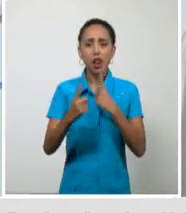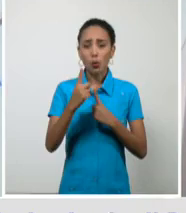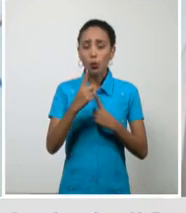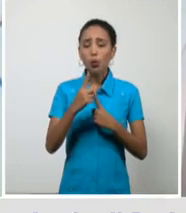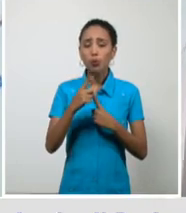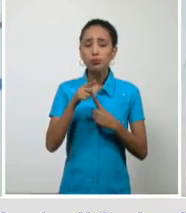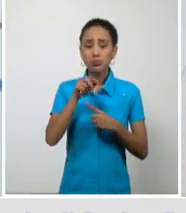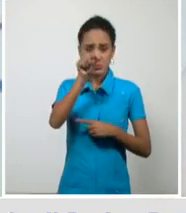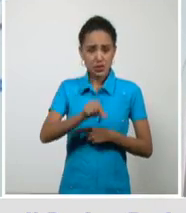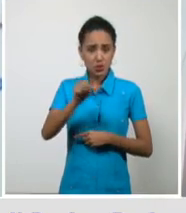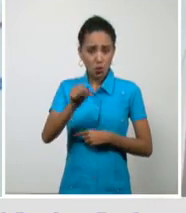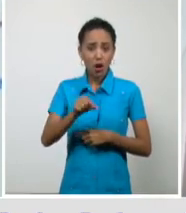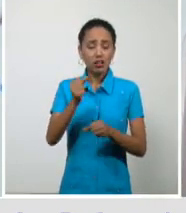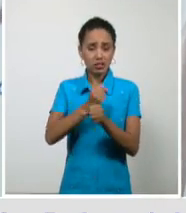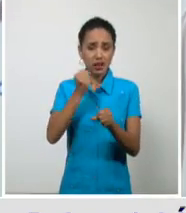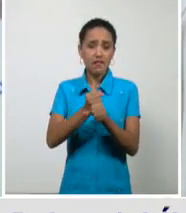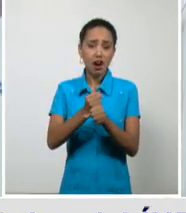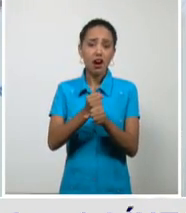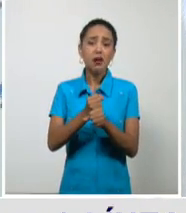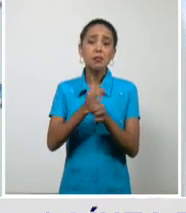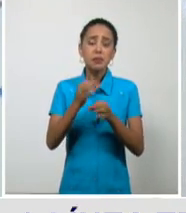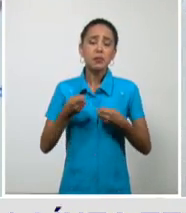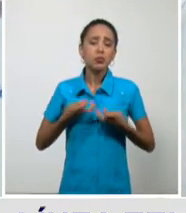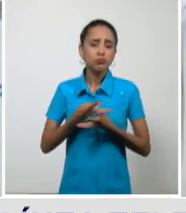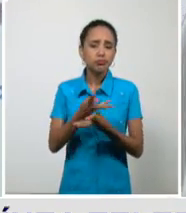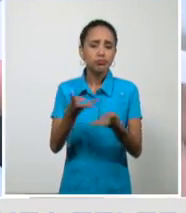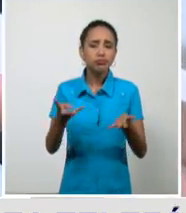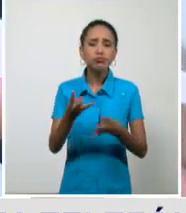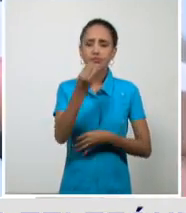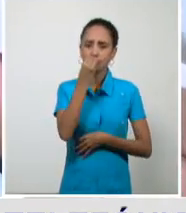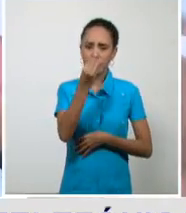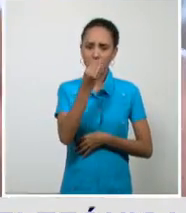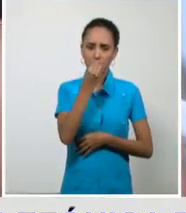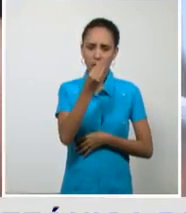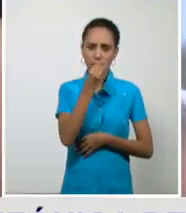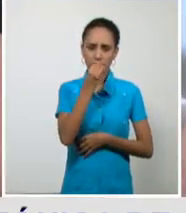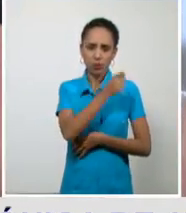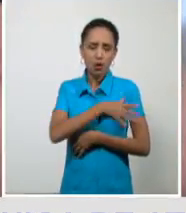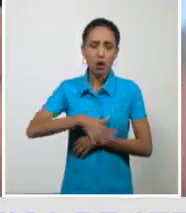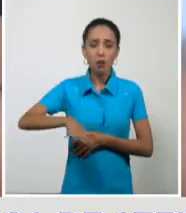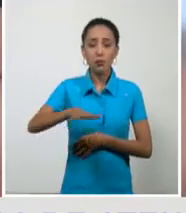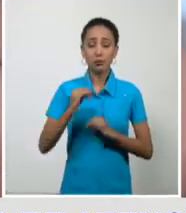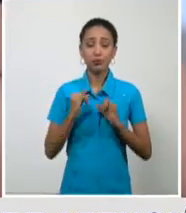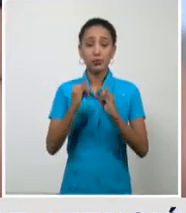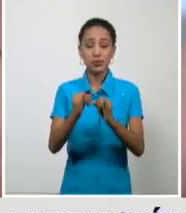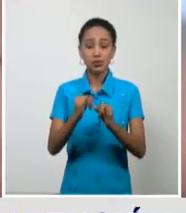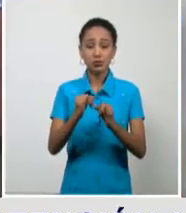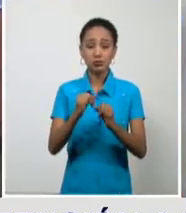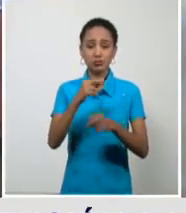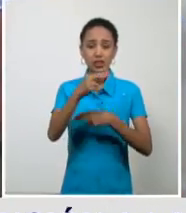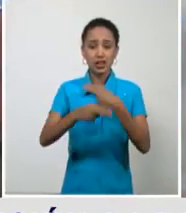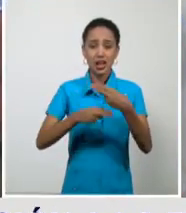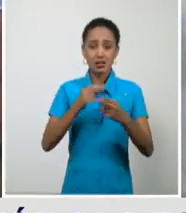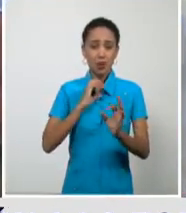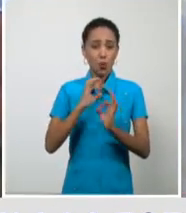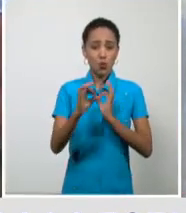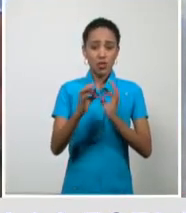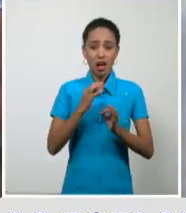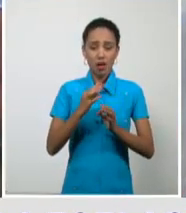utilizar en su tarea de distribuir alimentos a la población. La noticia de la elaboración de estos protectores se